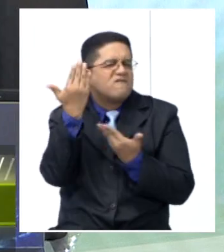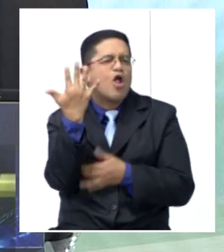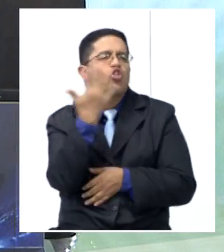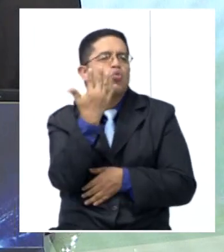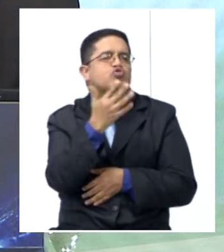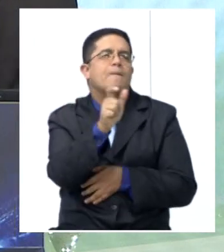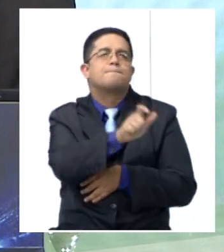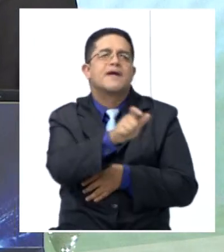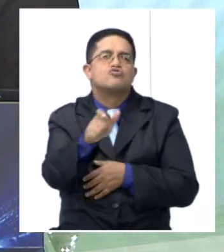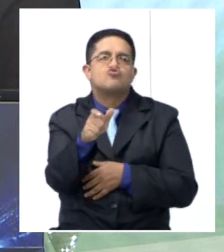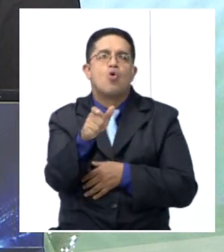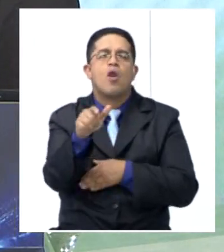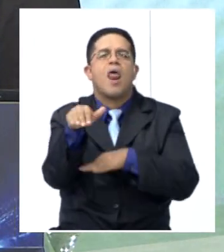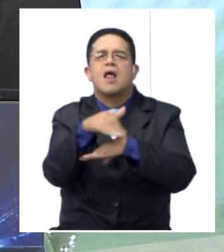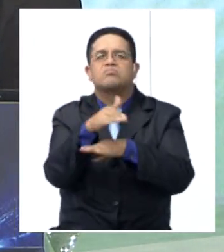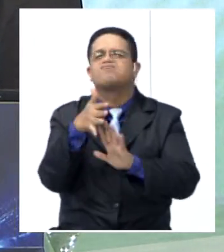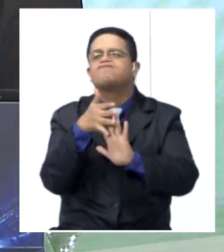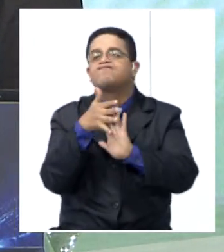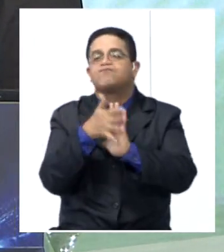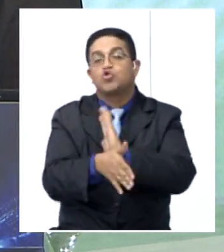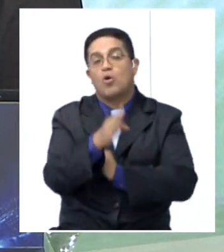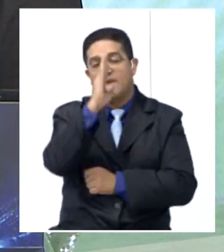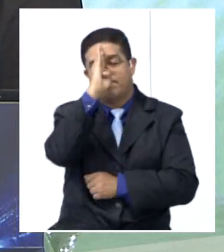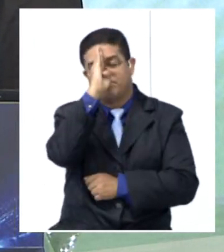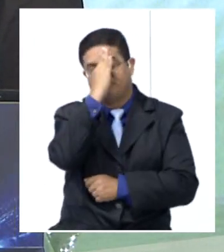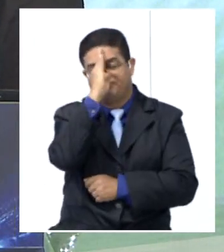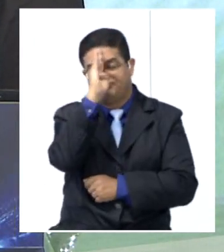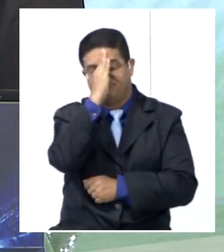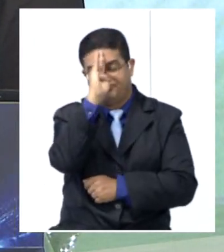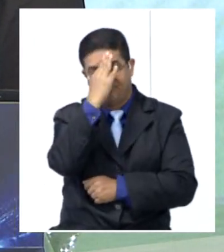más frecuentes en torno al trastorno bipolar.